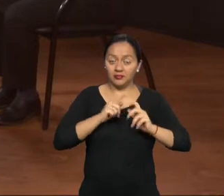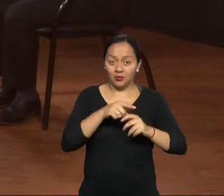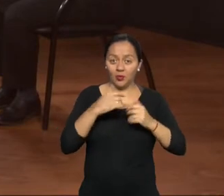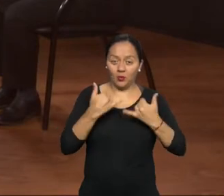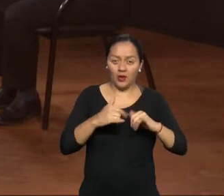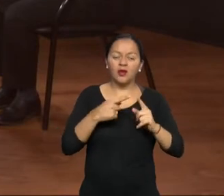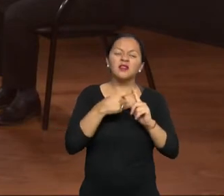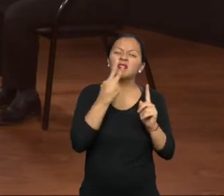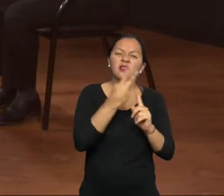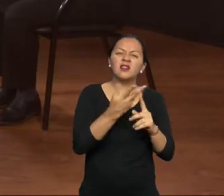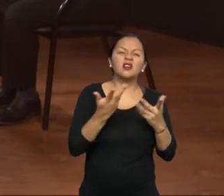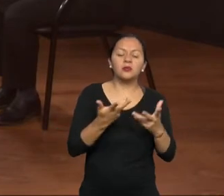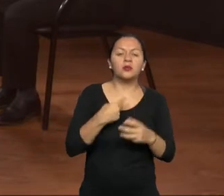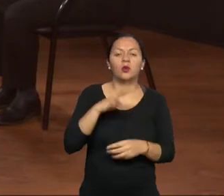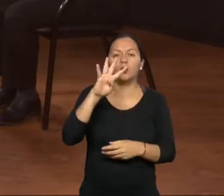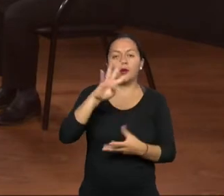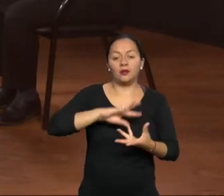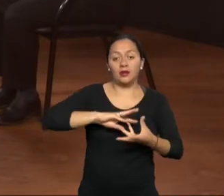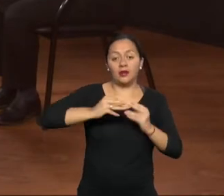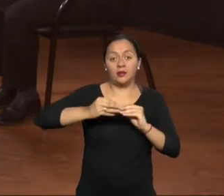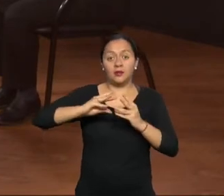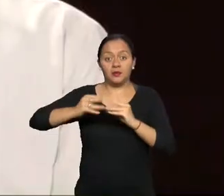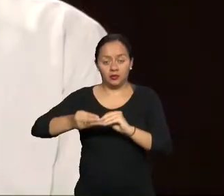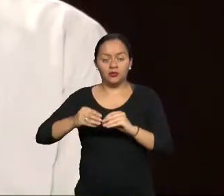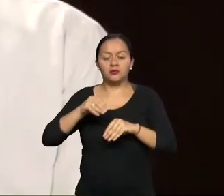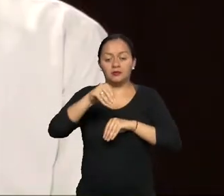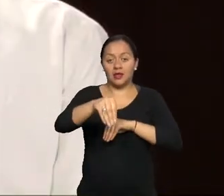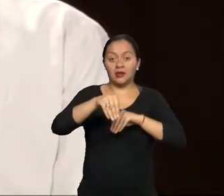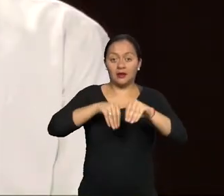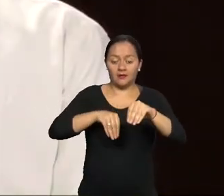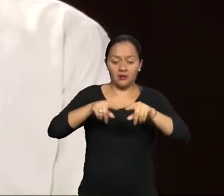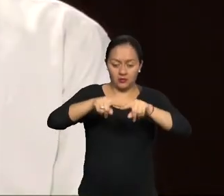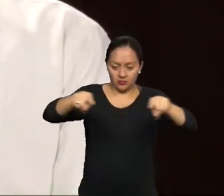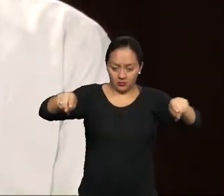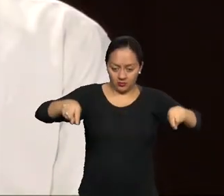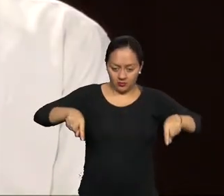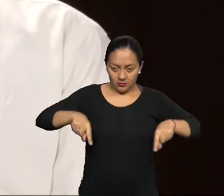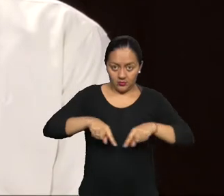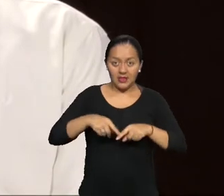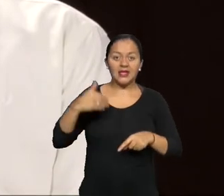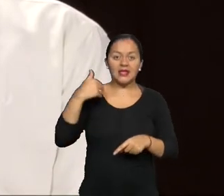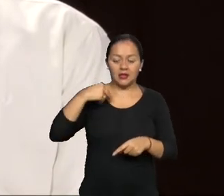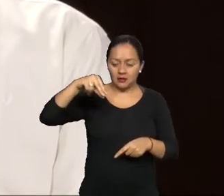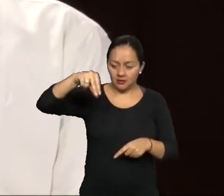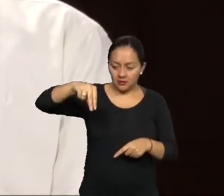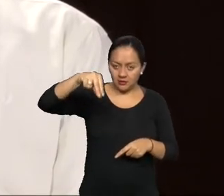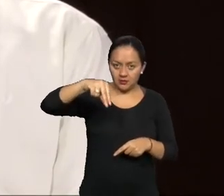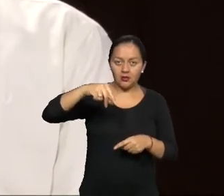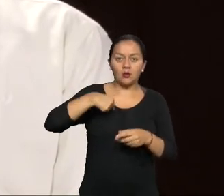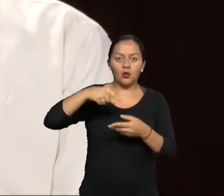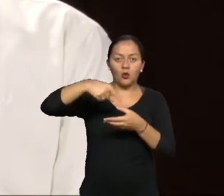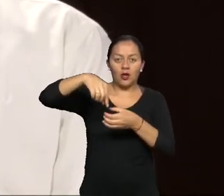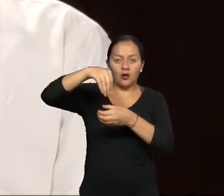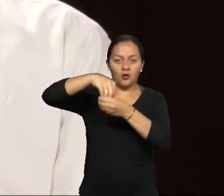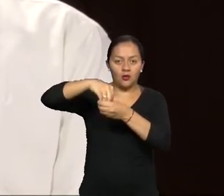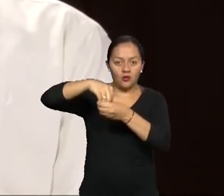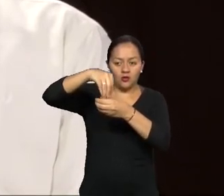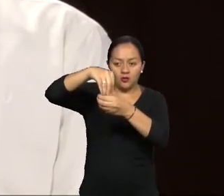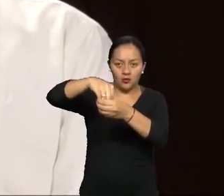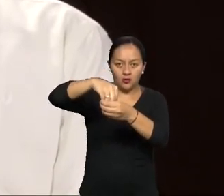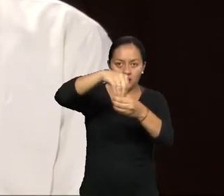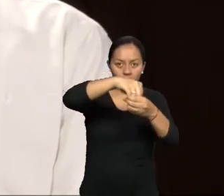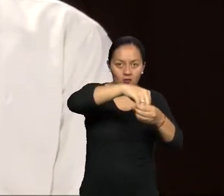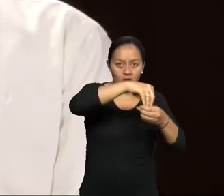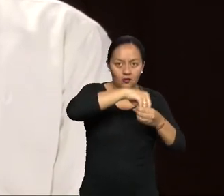en cuatro adaptaciones. El tablero es adaptado porque tiene sus casillas, orificios, todas las 64 casillas.